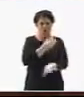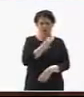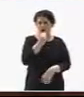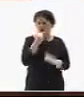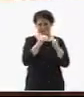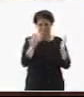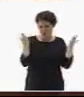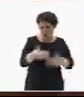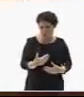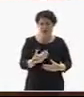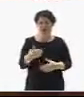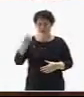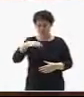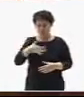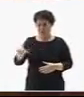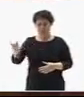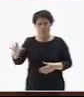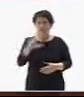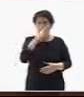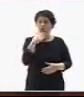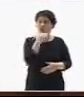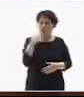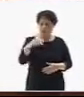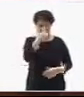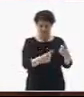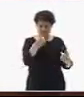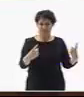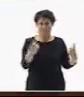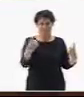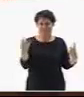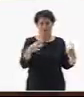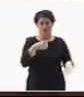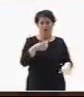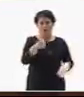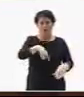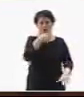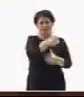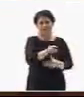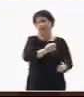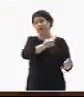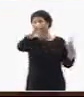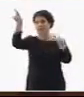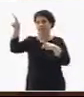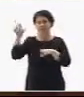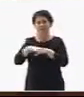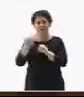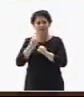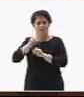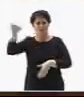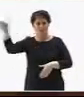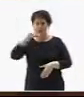desalojar por todos aquellos jóvenes que se han visto abocados al exilio laboral por no tener